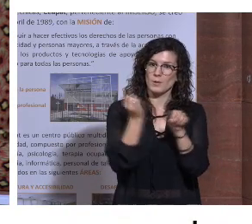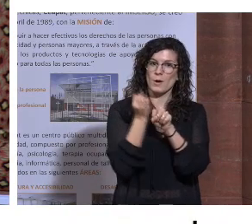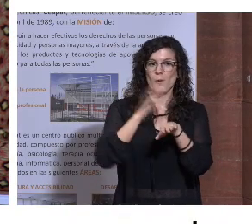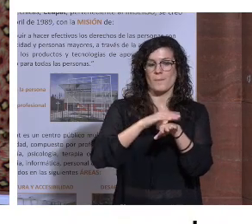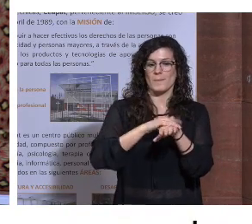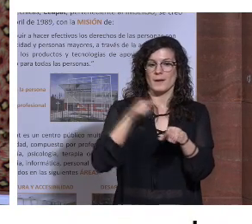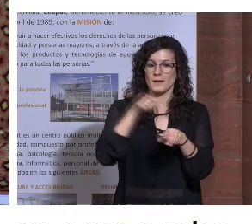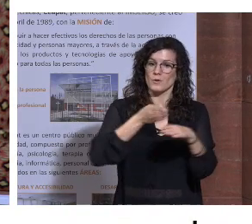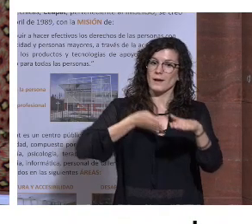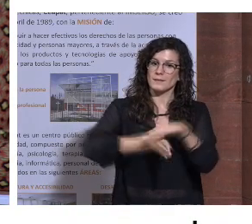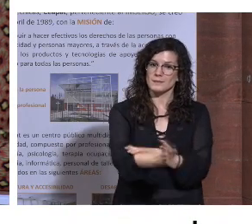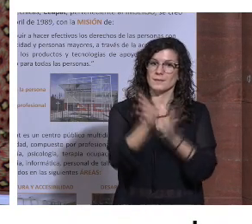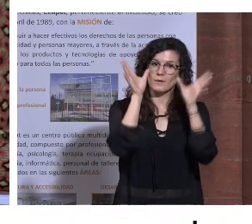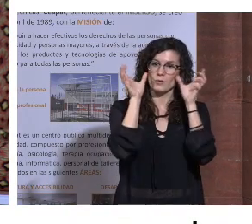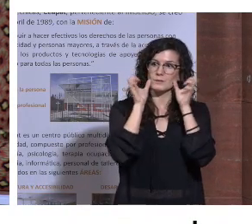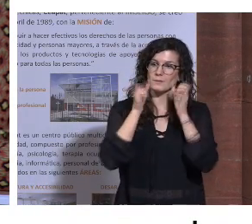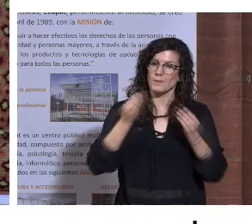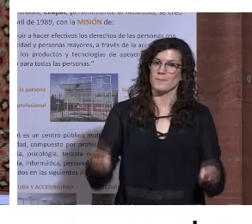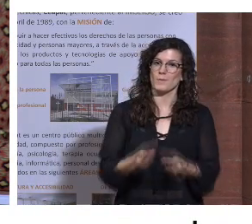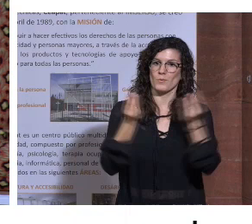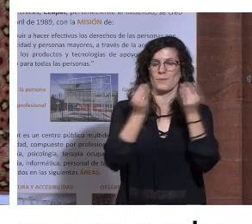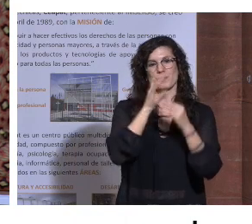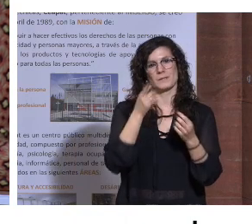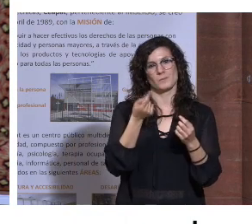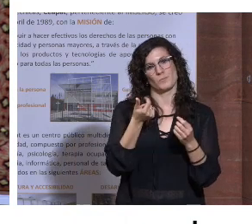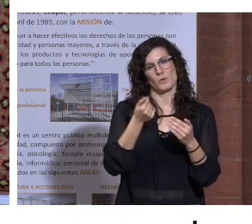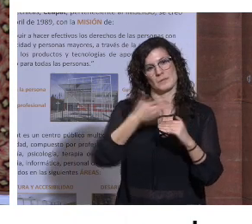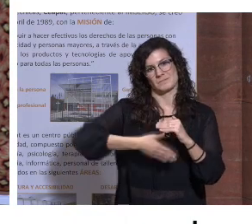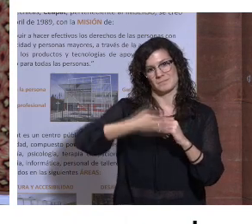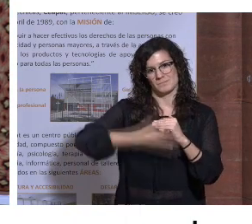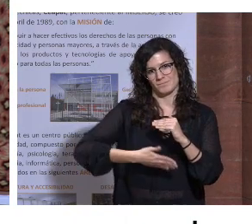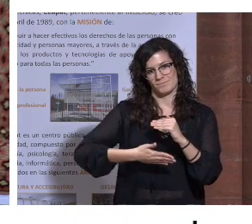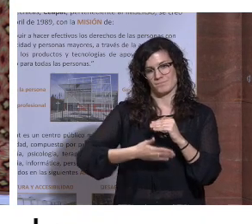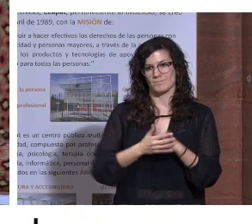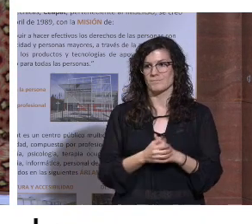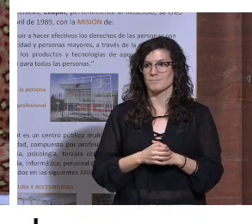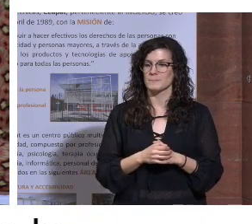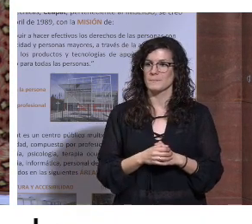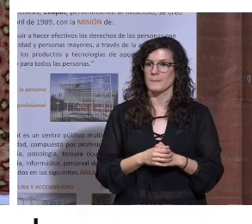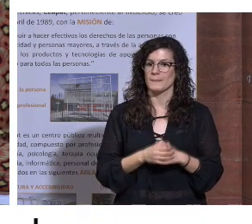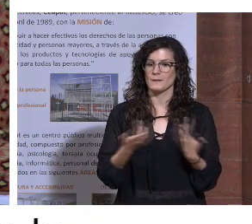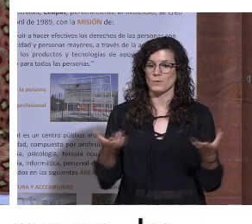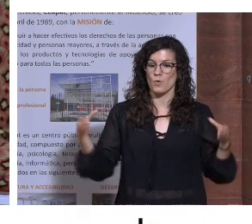mejorar esa accesibilidad cognitiva que estaba un poco pendiente, accesibilidad cognitiva en el transporte.